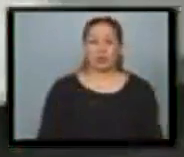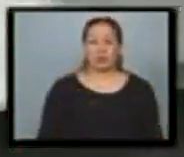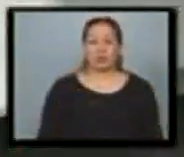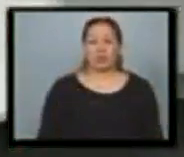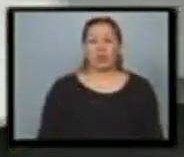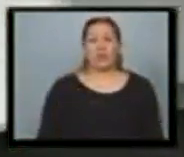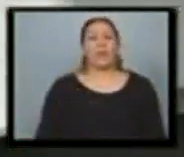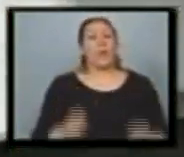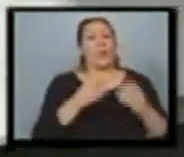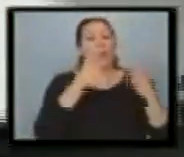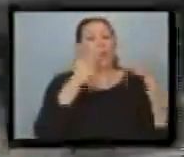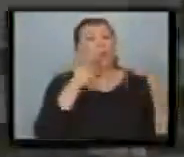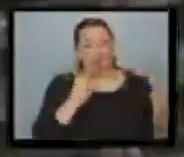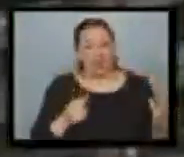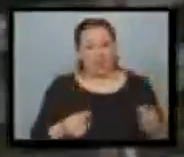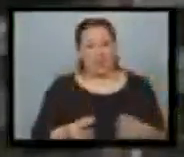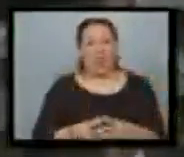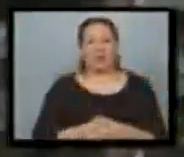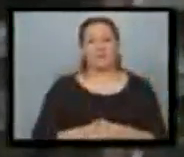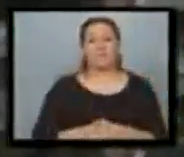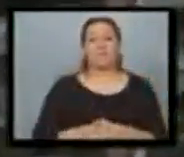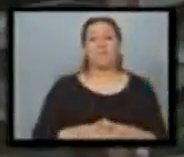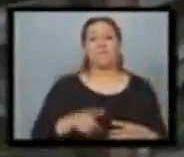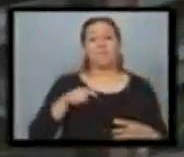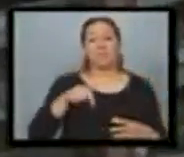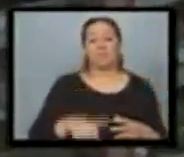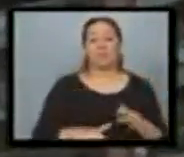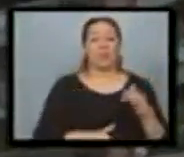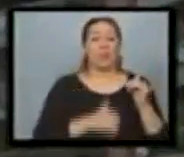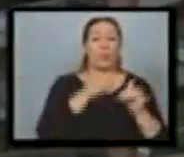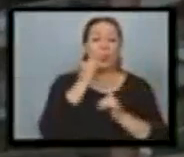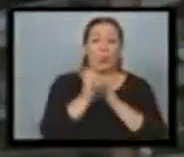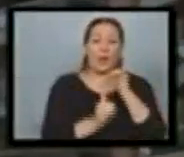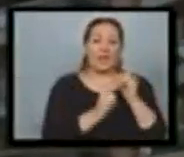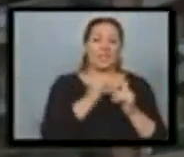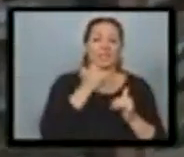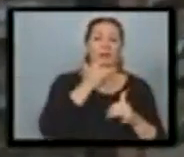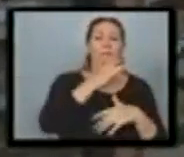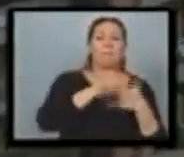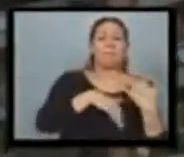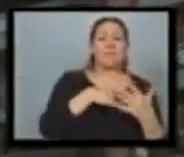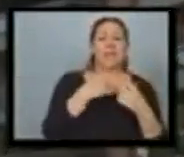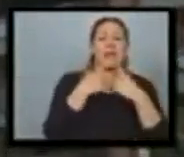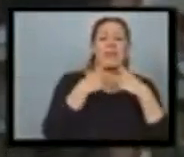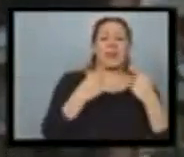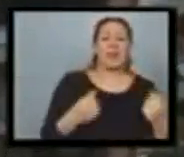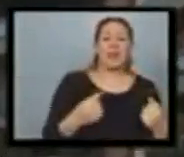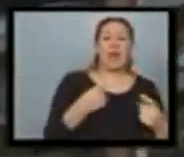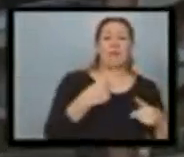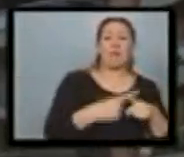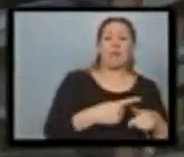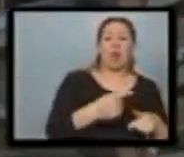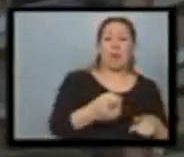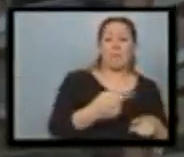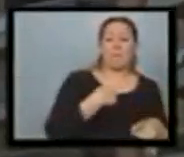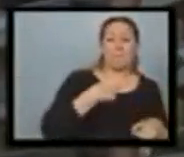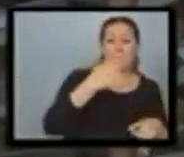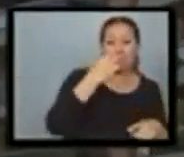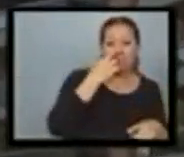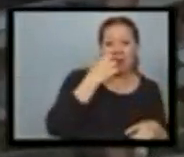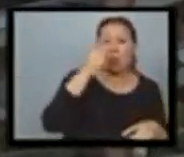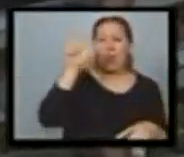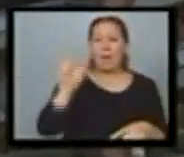Muy buenos días, Romina. En esta historia se mezcla un reclamo de paternidad, una persona